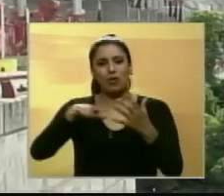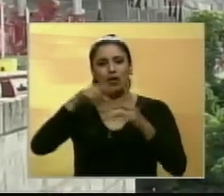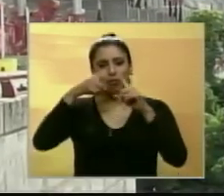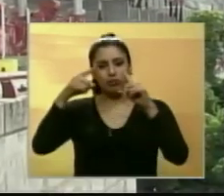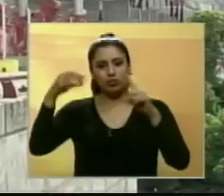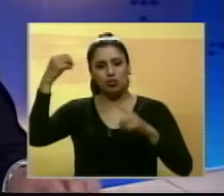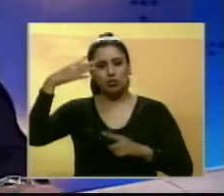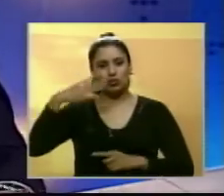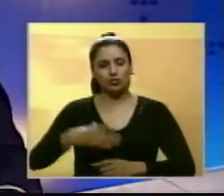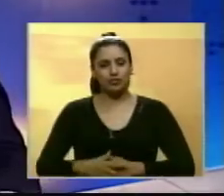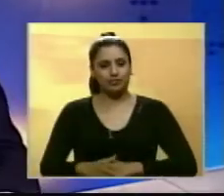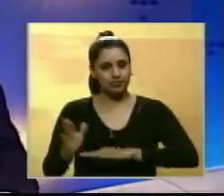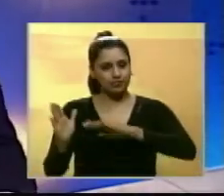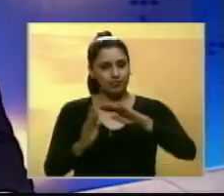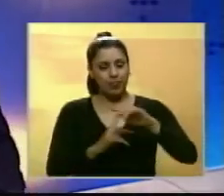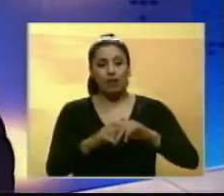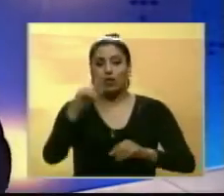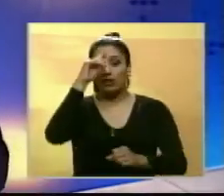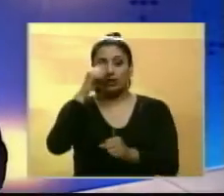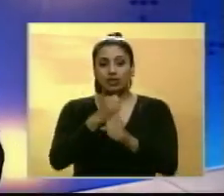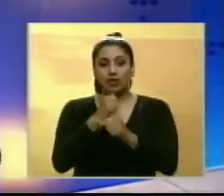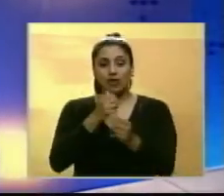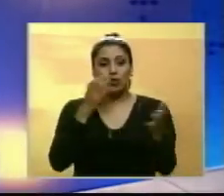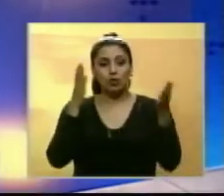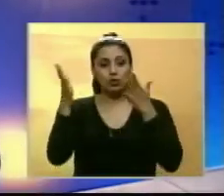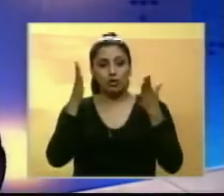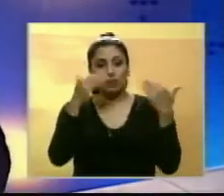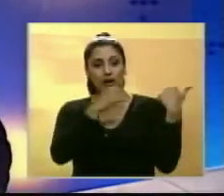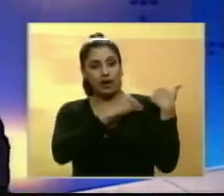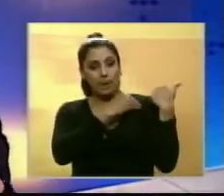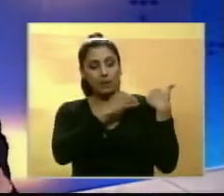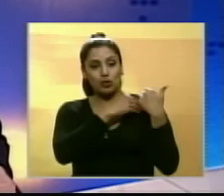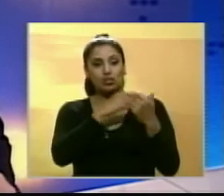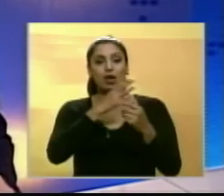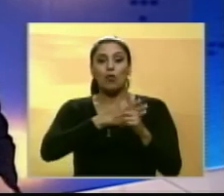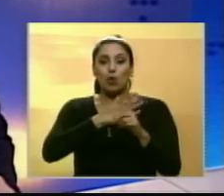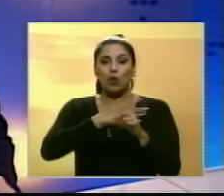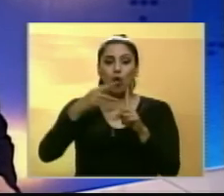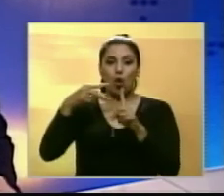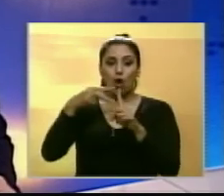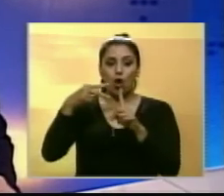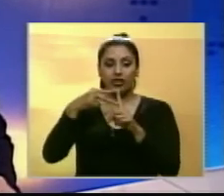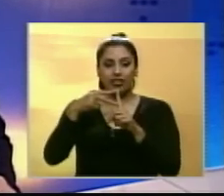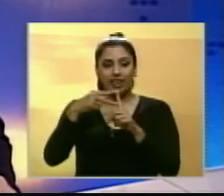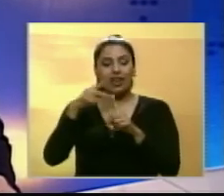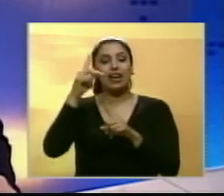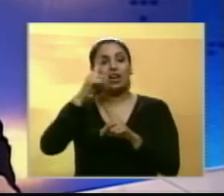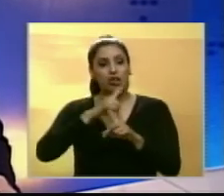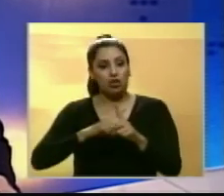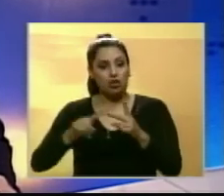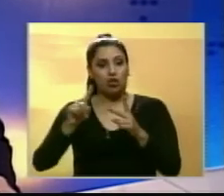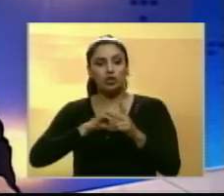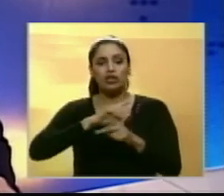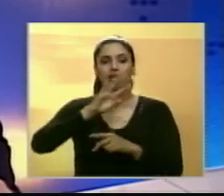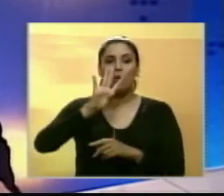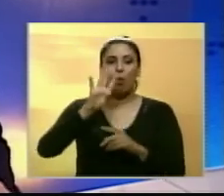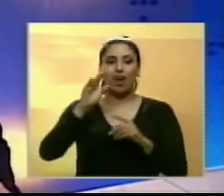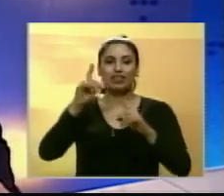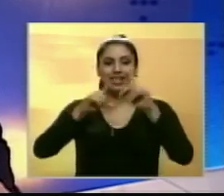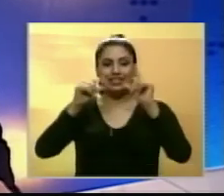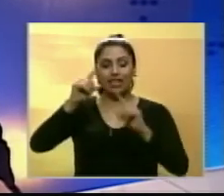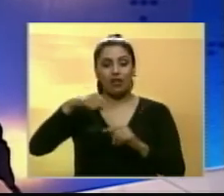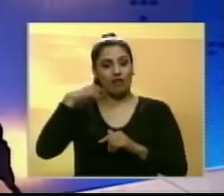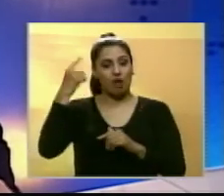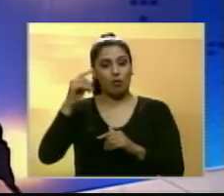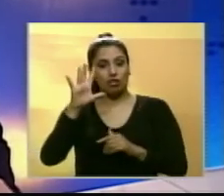eléctrica. Y los operadores turísticos pertenecientes a la red de hoteles de Benetur y aquellos calificados de 4 estrellas o más